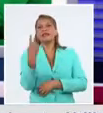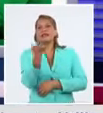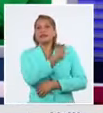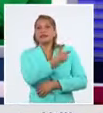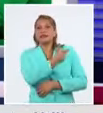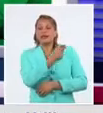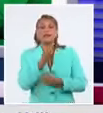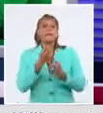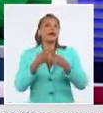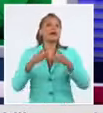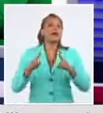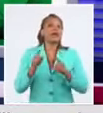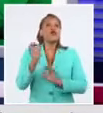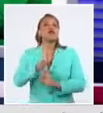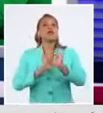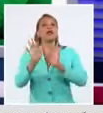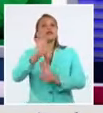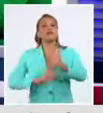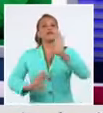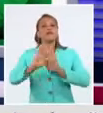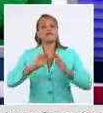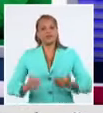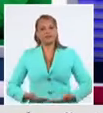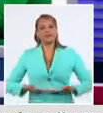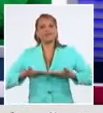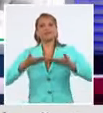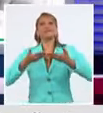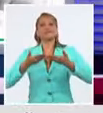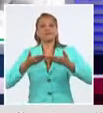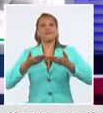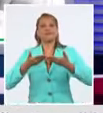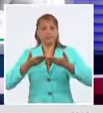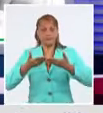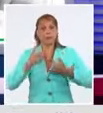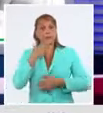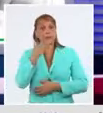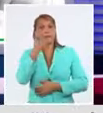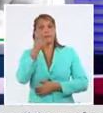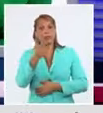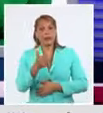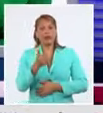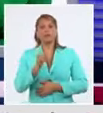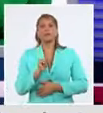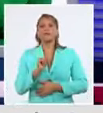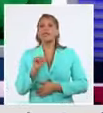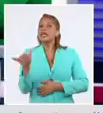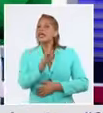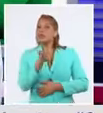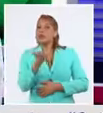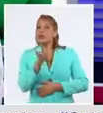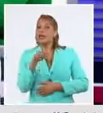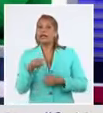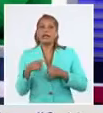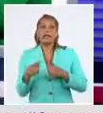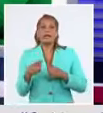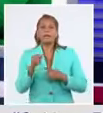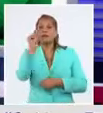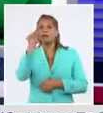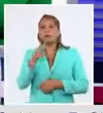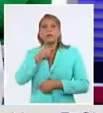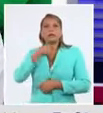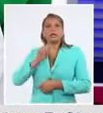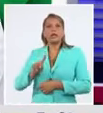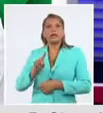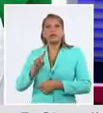anticuerpos protectores contra la enfermedad. En este mismo caso estarían los pacientes asintomáticos, que